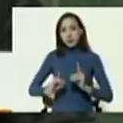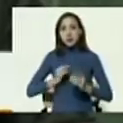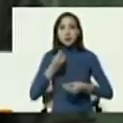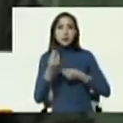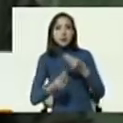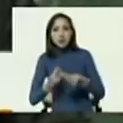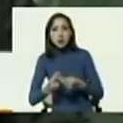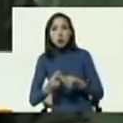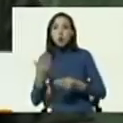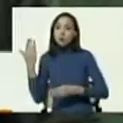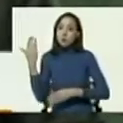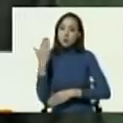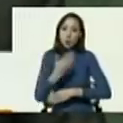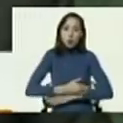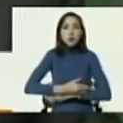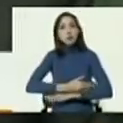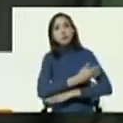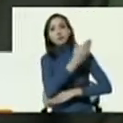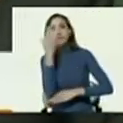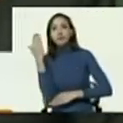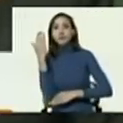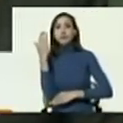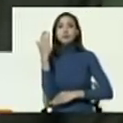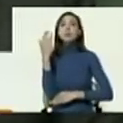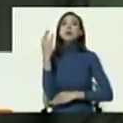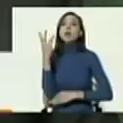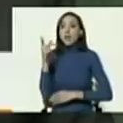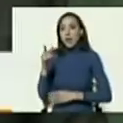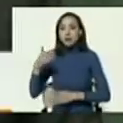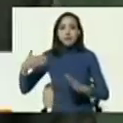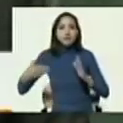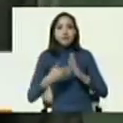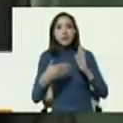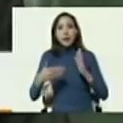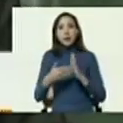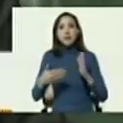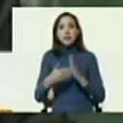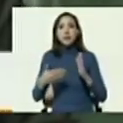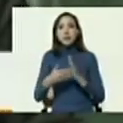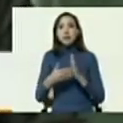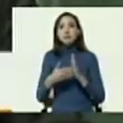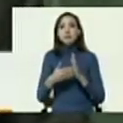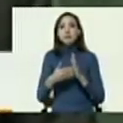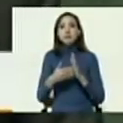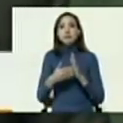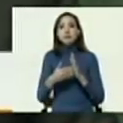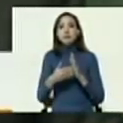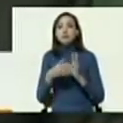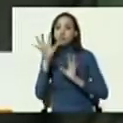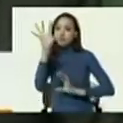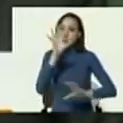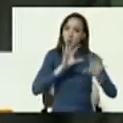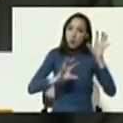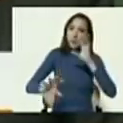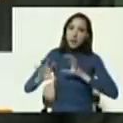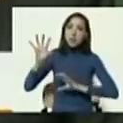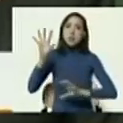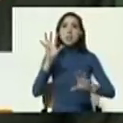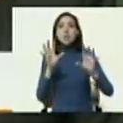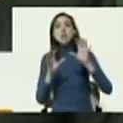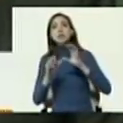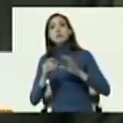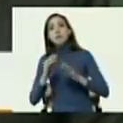bloqueo, medidas coercitivas, por cierto, que afectan a un tercio de los países